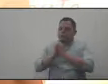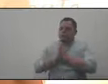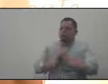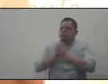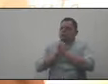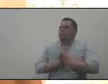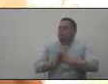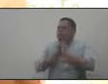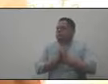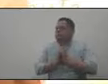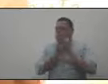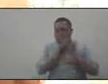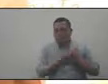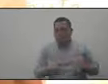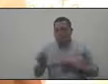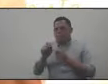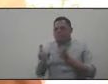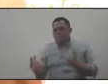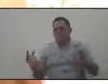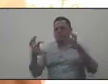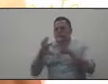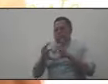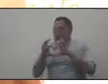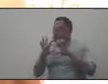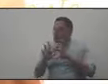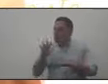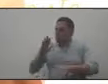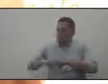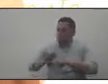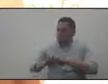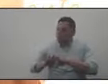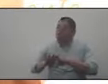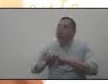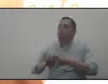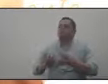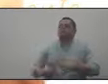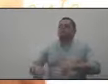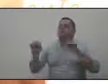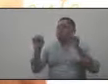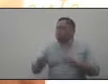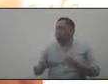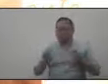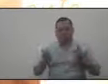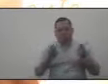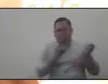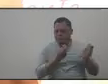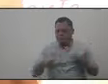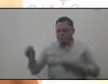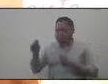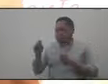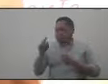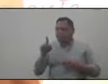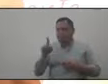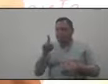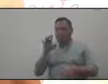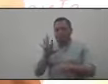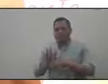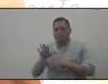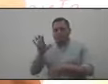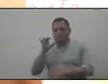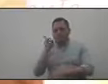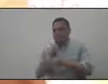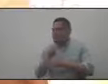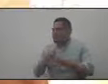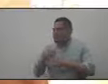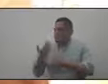a Dios. Me fui para Capresoca a que me hicieran la autorización y gracias a Dios allá de una me mandaron para el Instituto de Cancerología